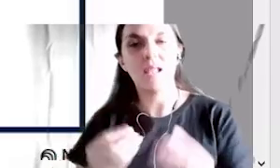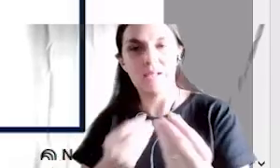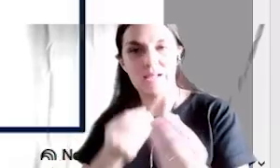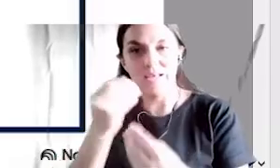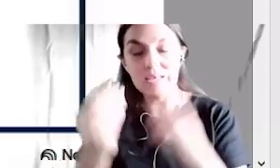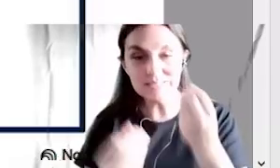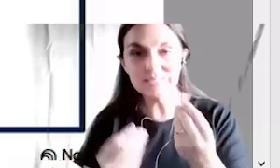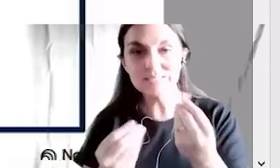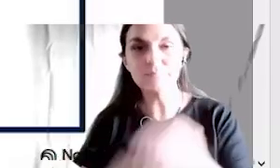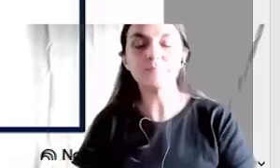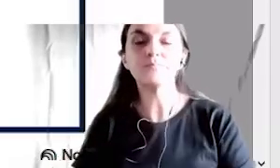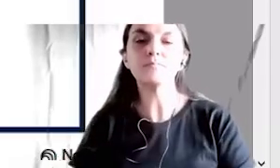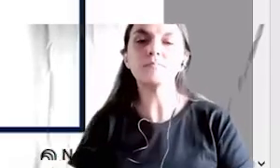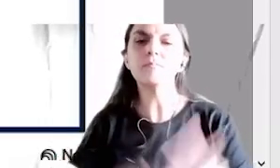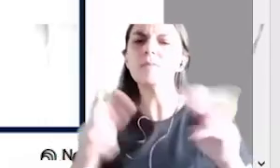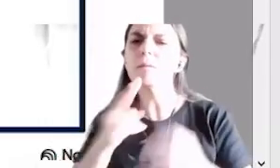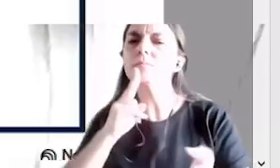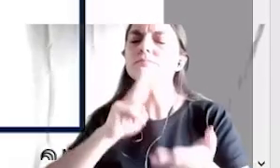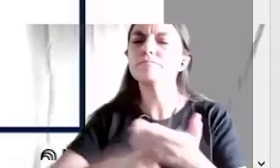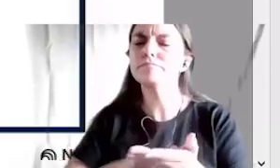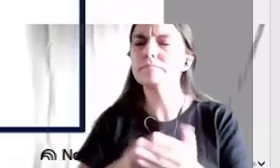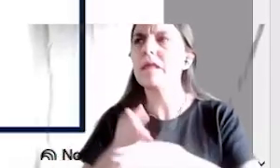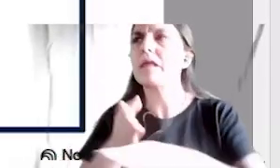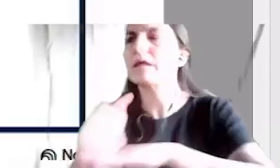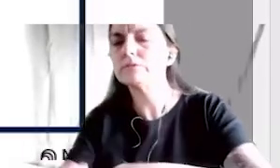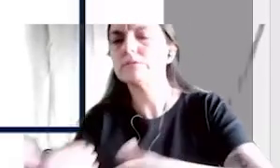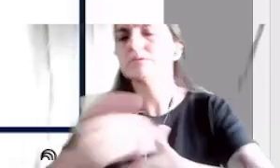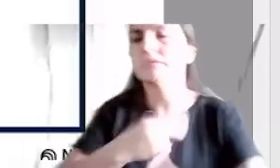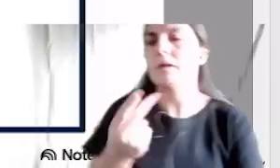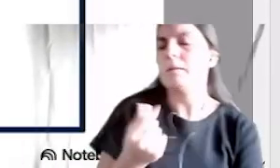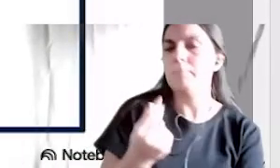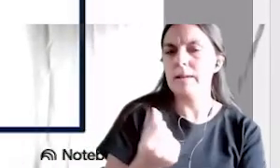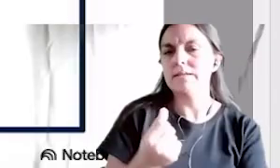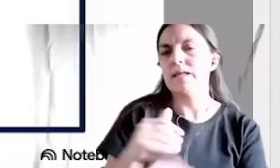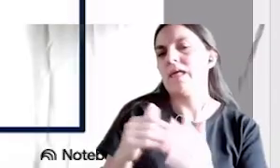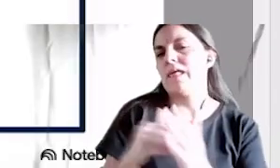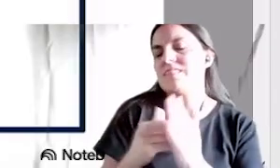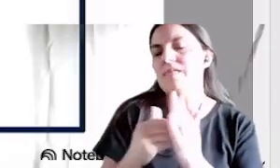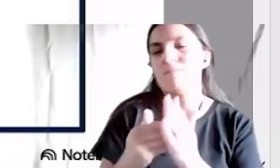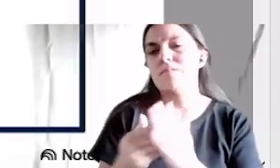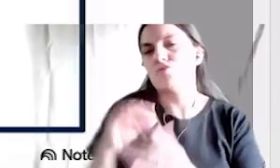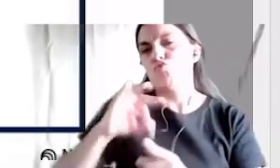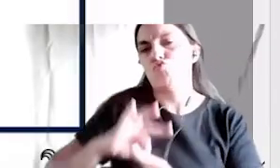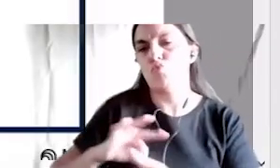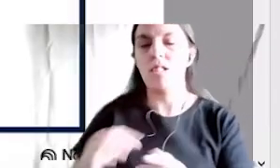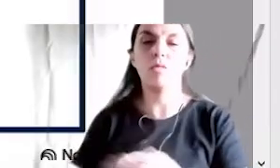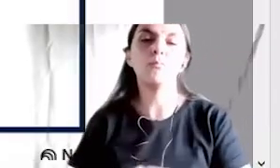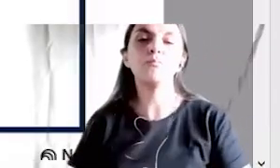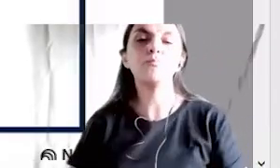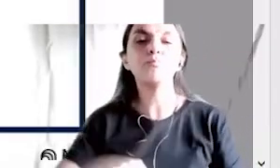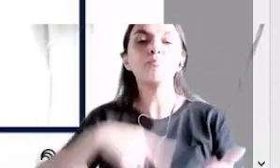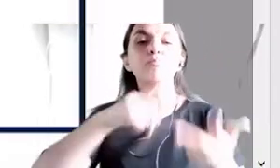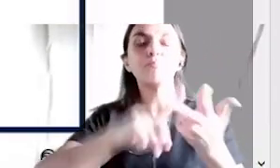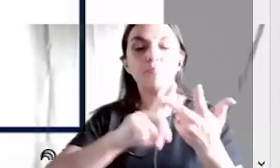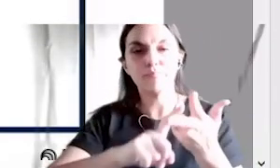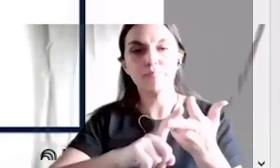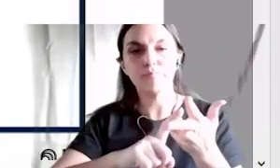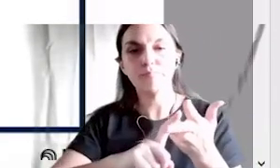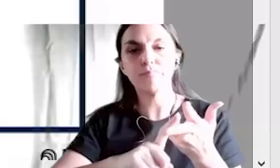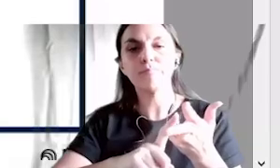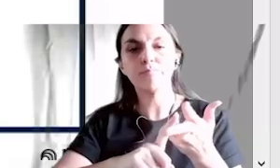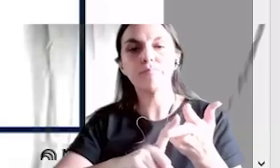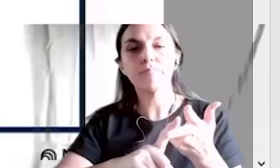criterio de imputación tanto de ingresos como de gastos es el criterio de percibir. En la tercera categoría nos encontramos con los